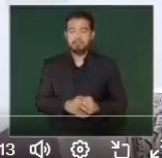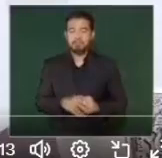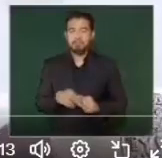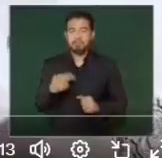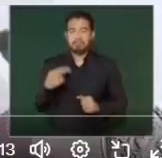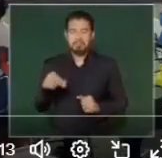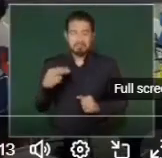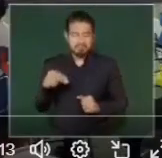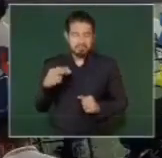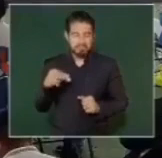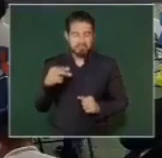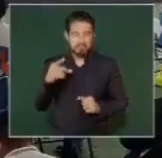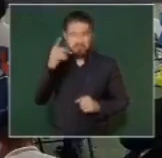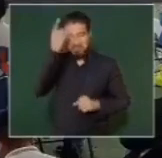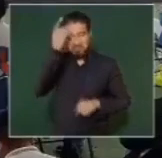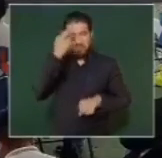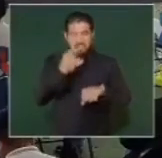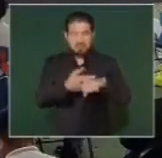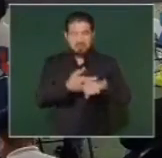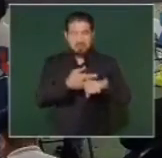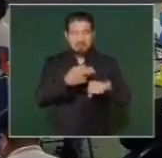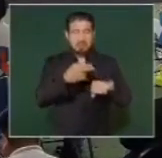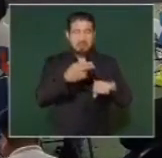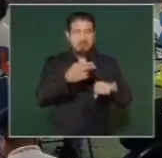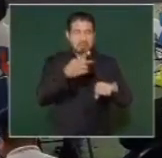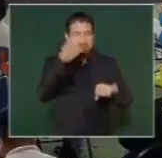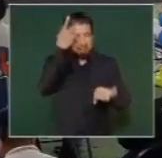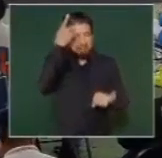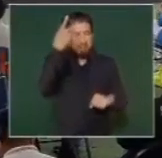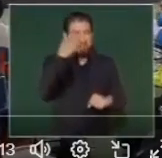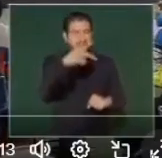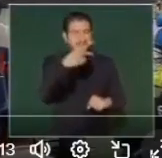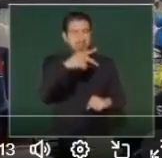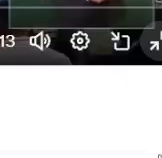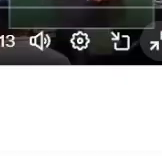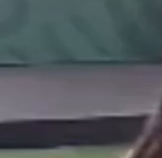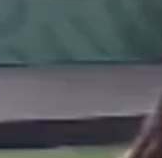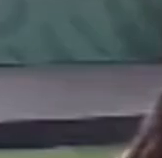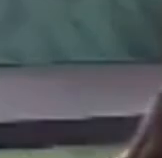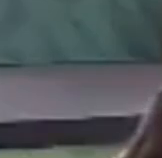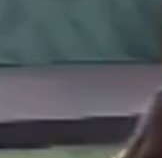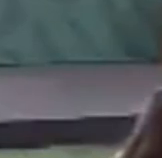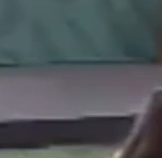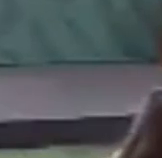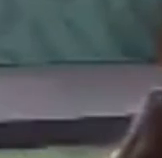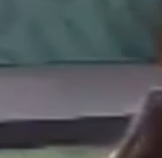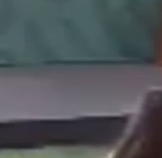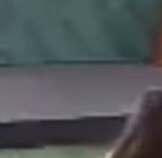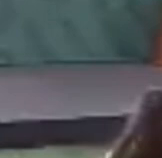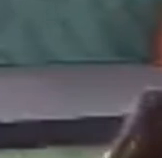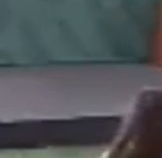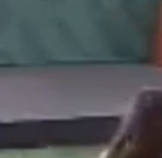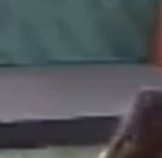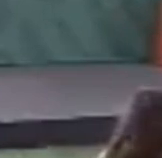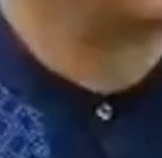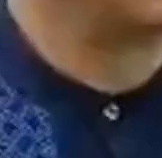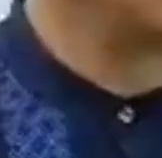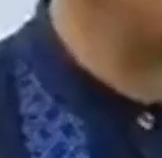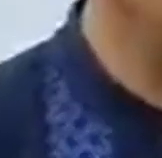el director, dueño de la televisora de Ciro.